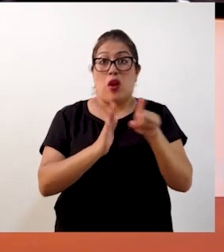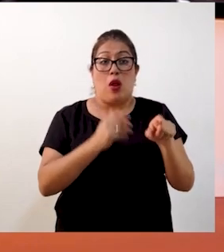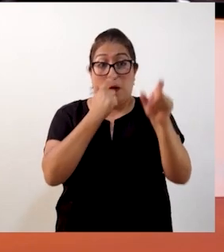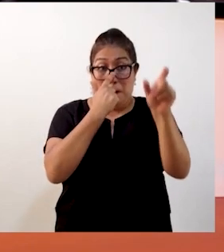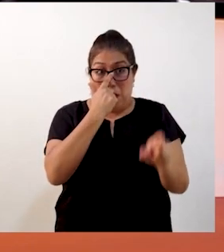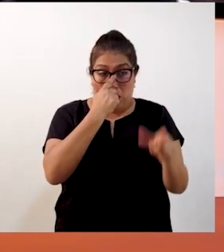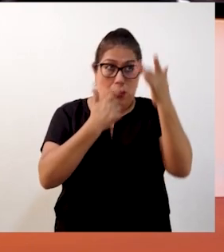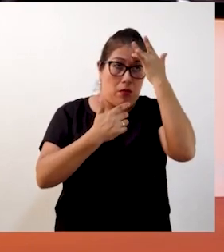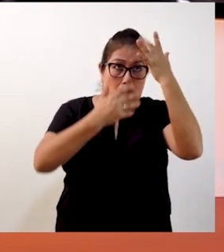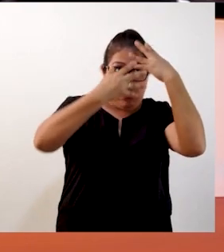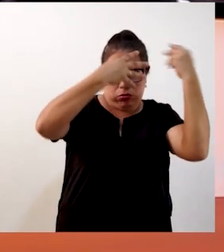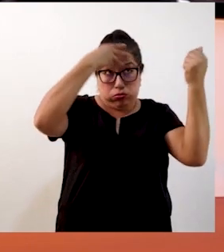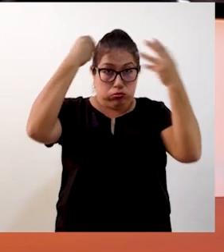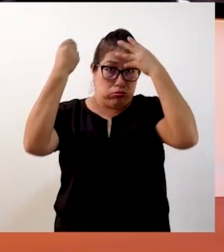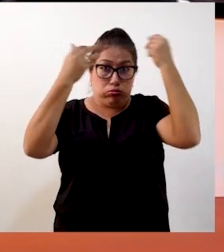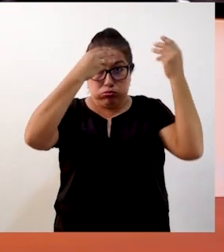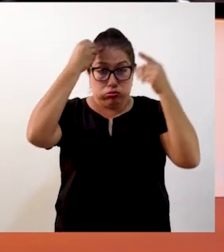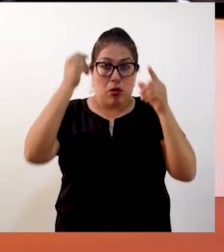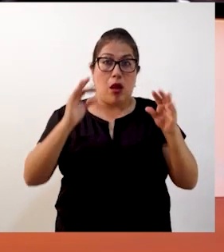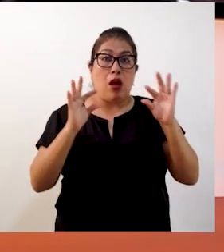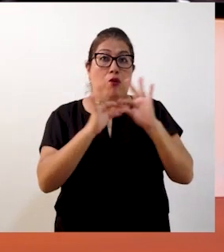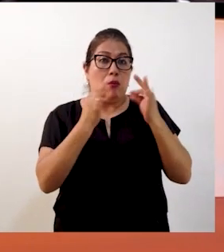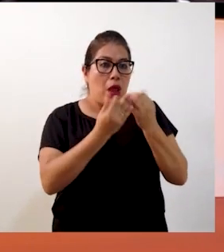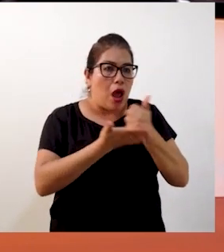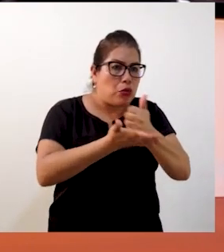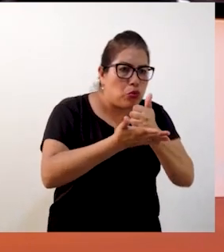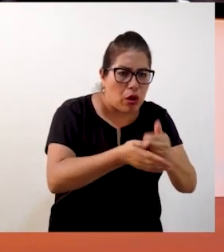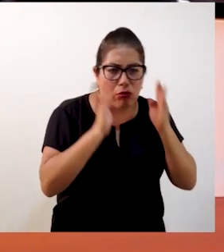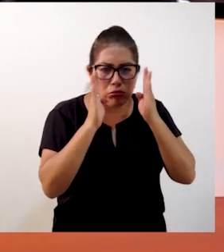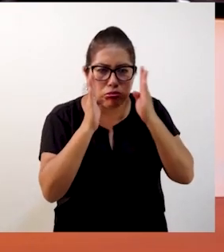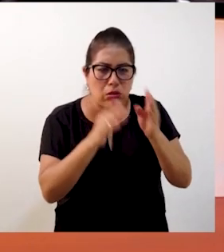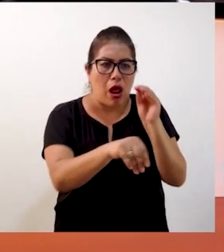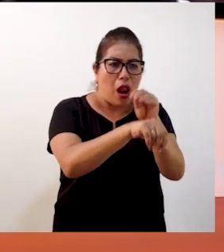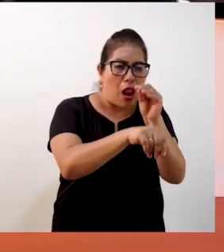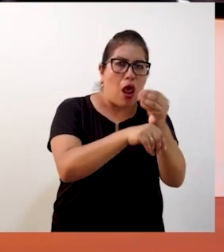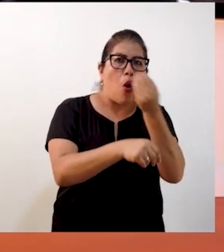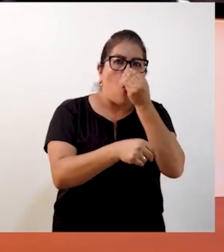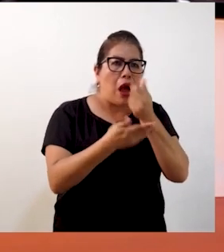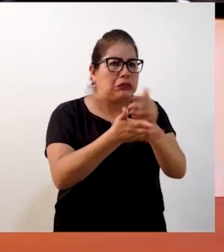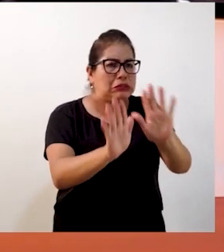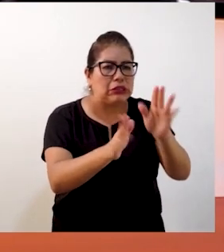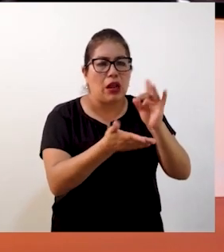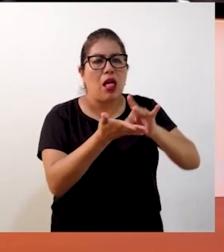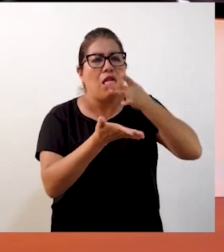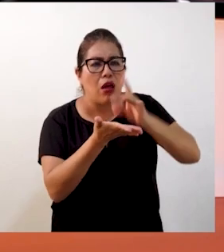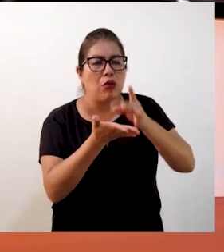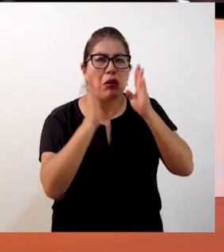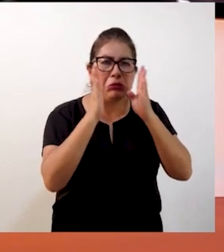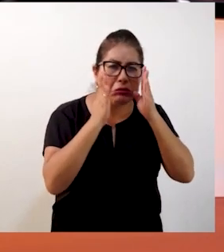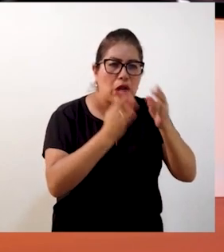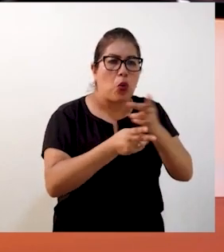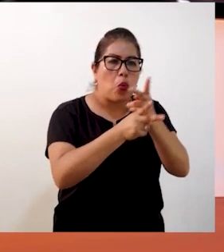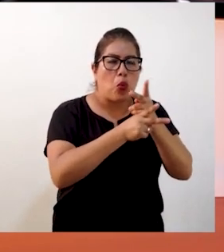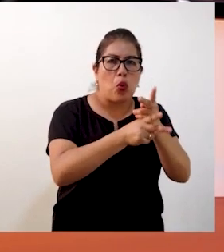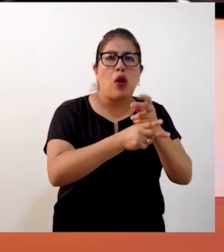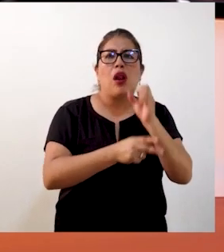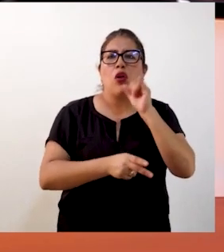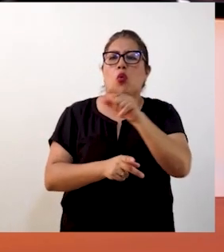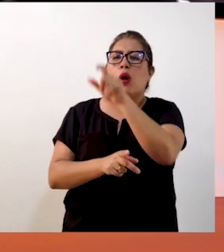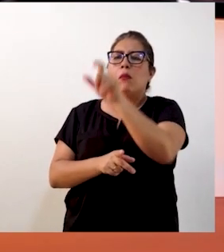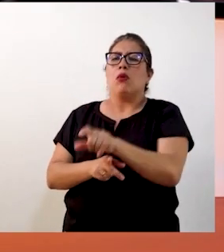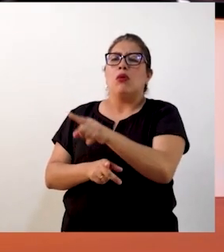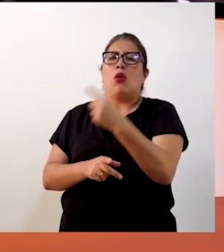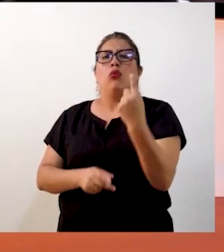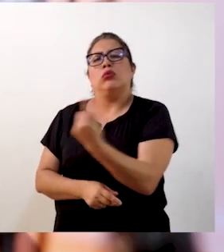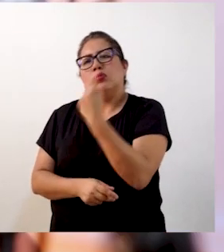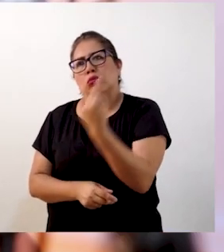que tiene soporte familiar, en el que la familia lo va a asistir, lo va a cuidar, lo va a alimentar y le va a dar buena medicación, a un enfermo con